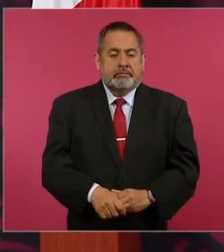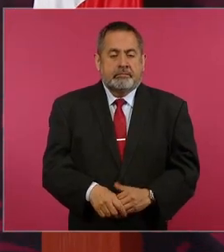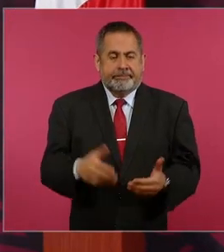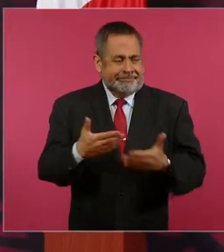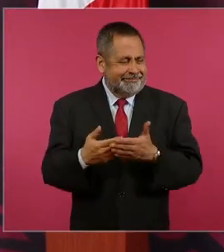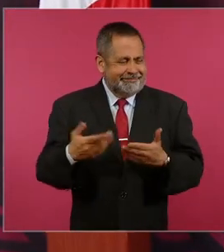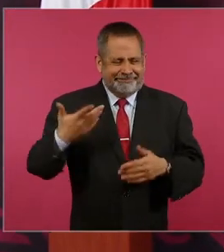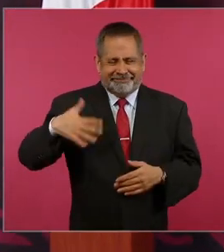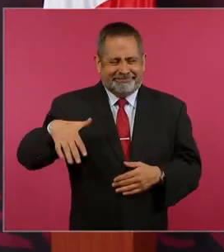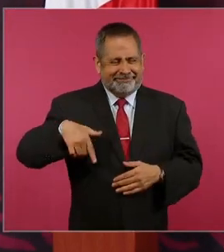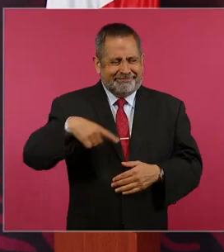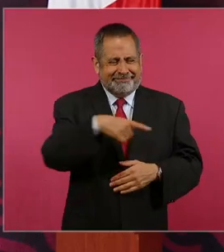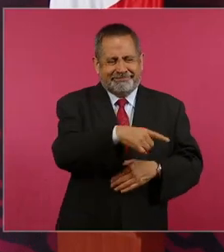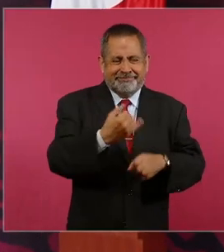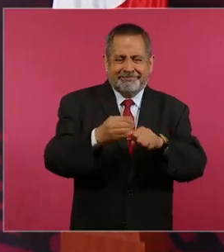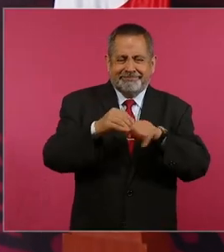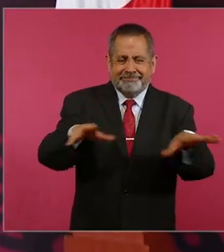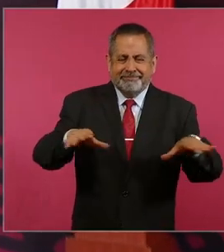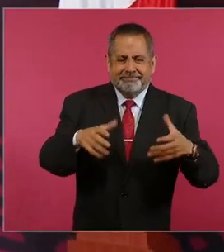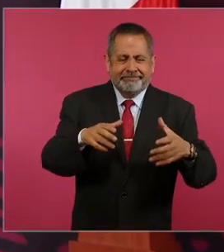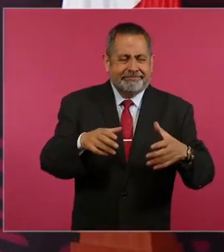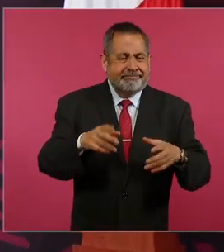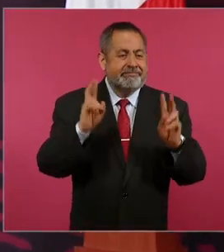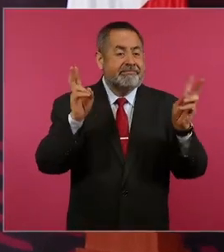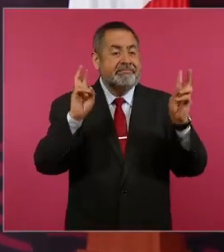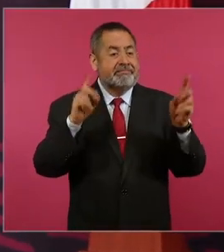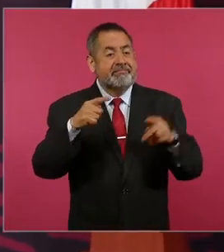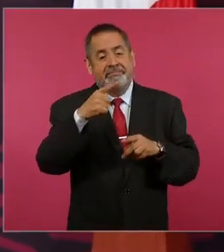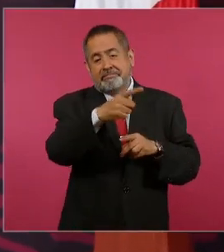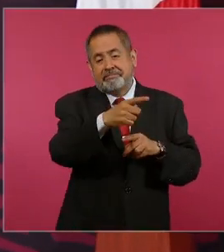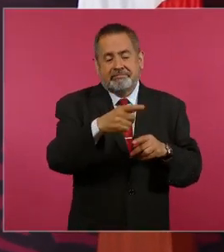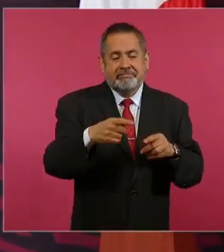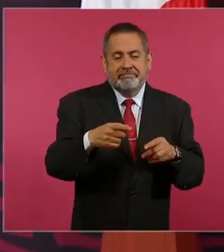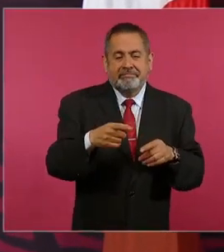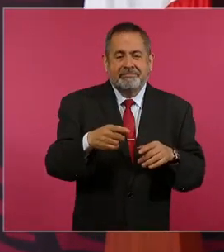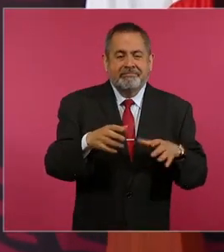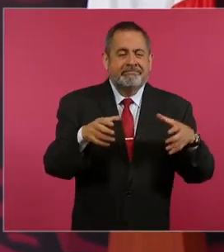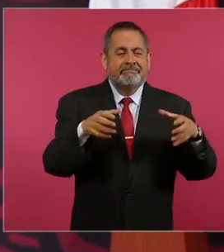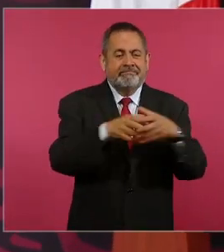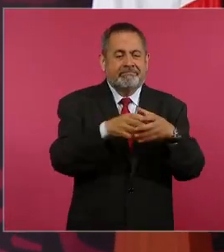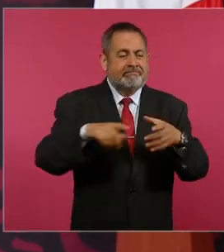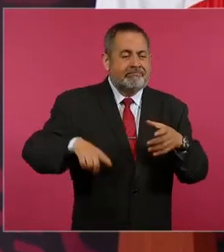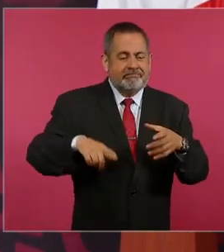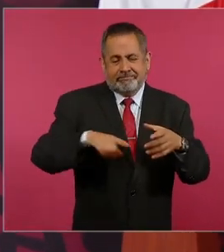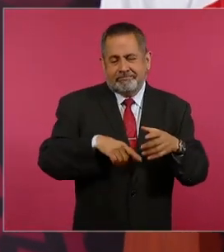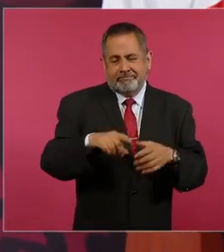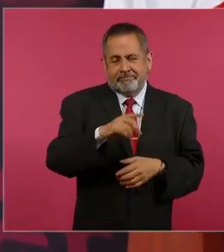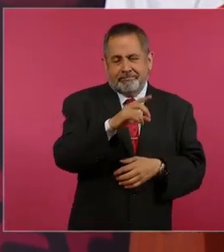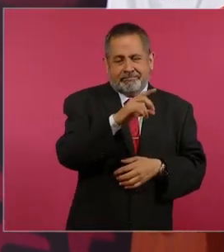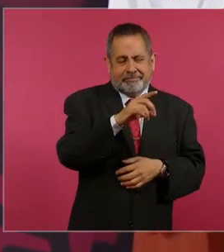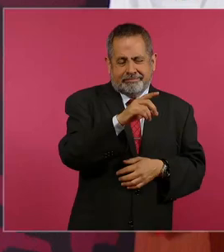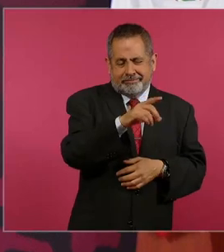esta información del Departamento de Estado en contra de nosotros,